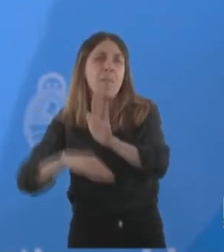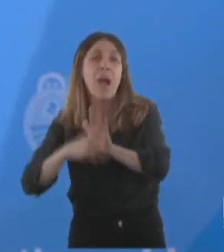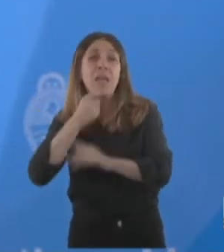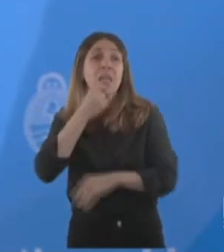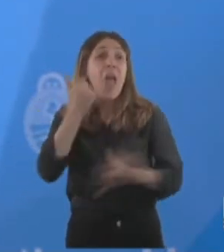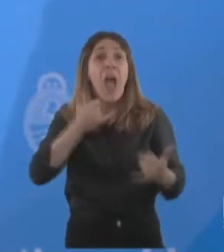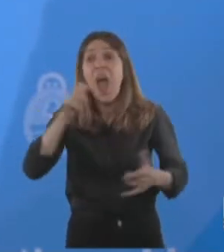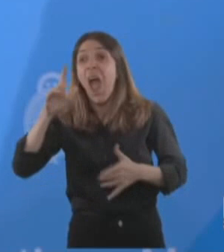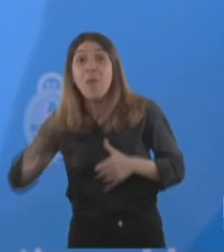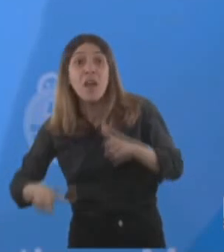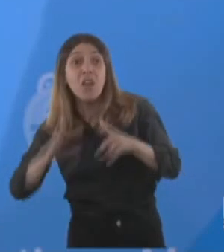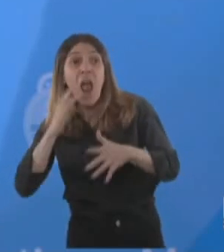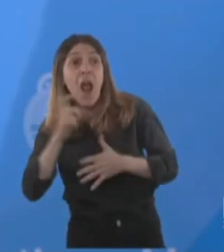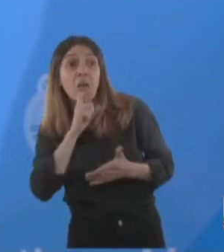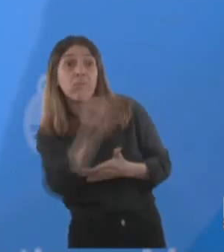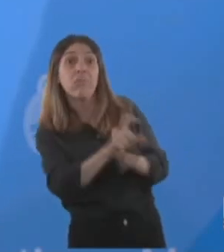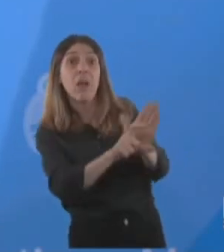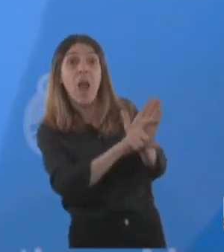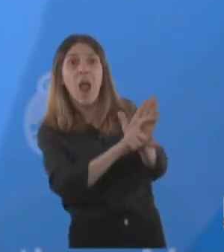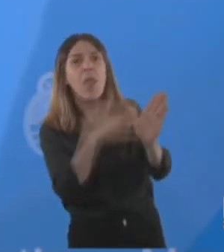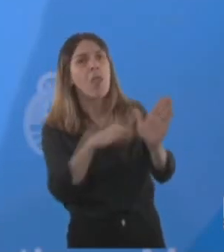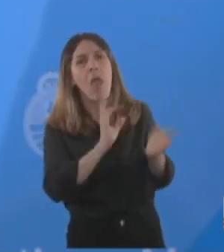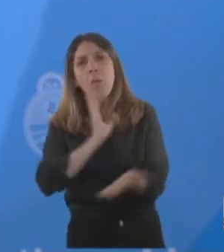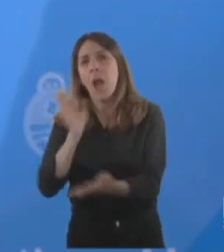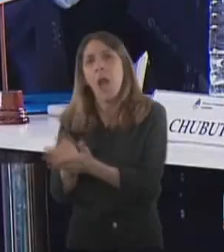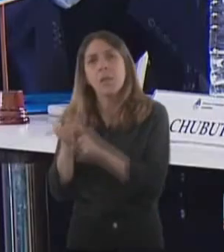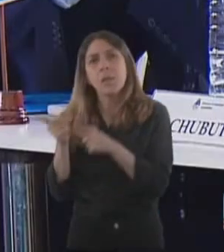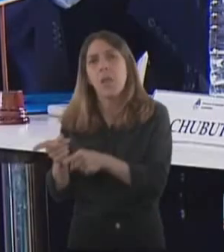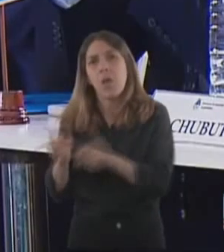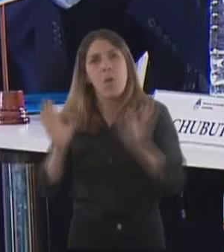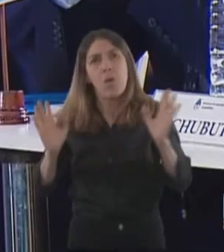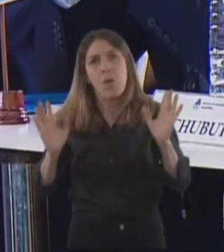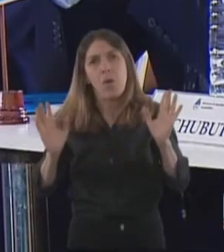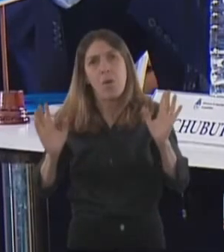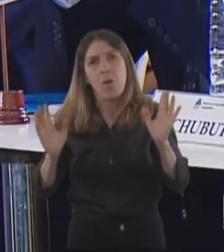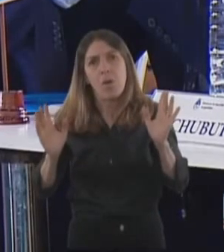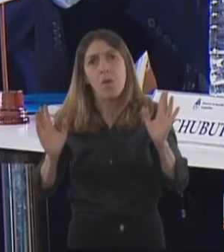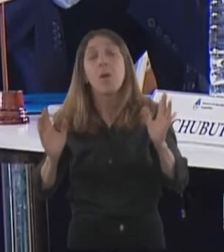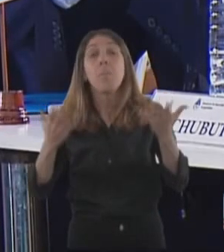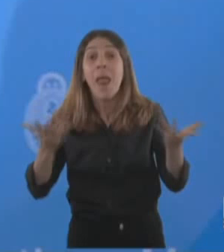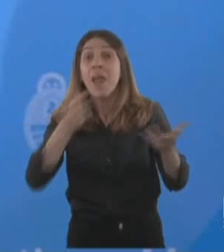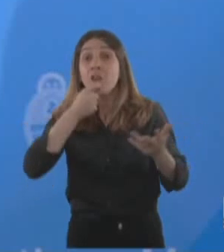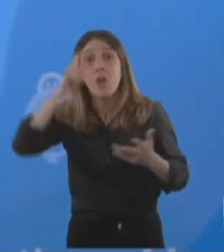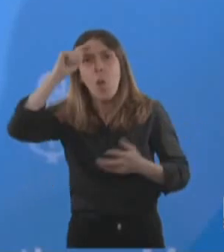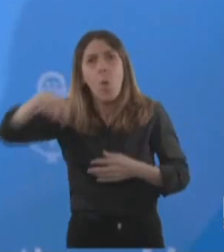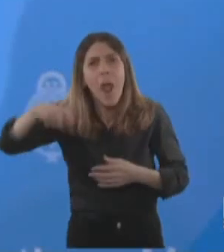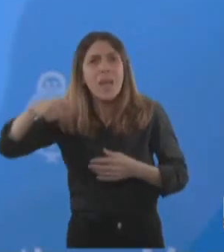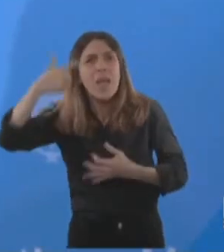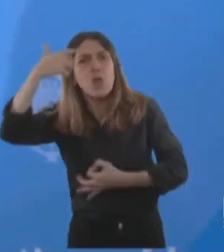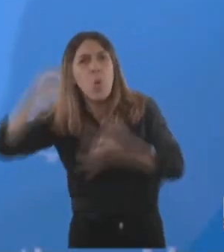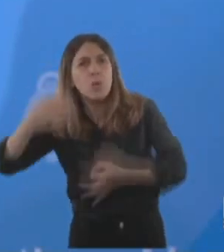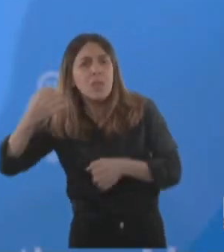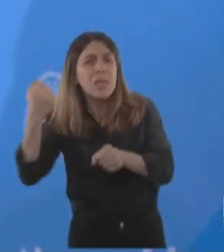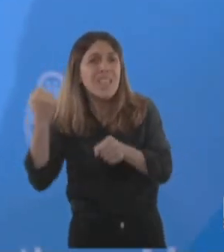tiene que pagar el costo y el castigo por haber roto las leyes. Ahora, si la justicia no